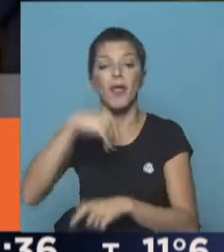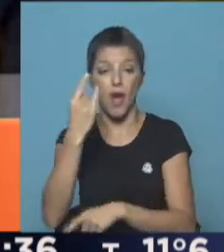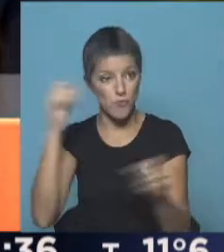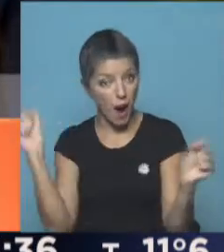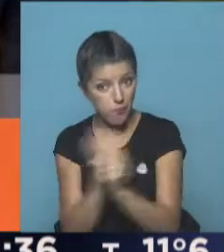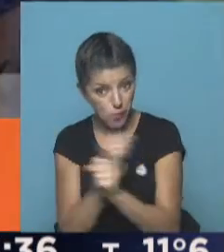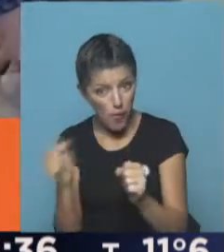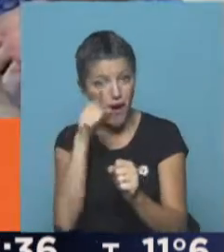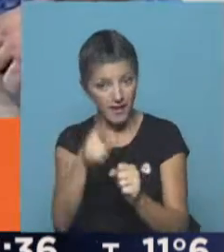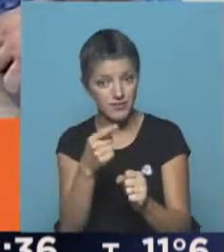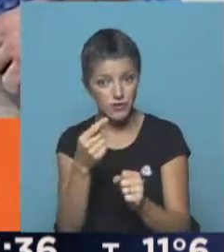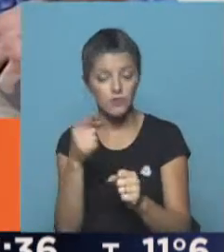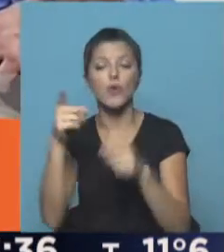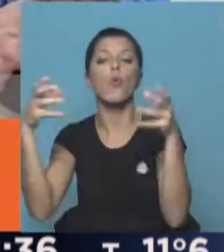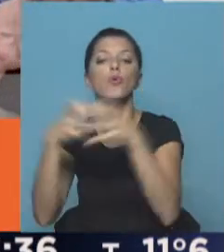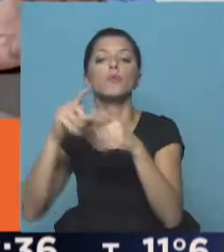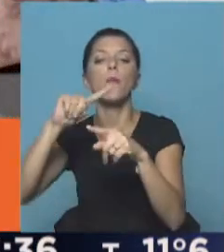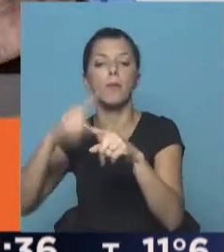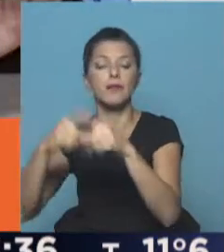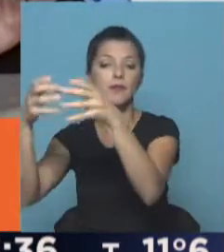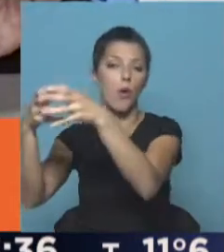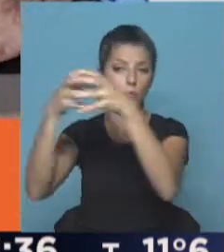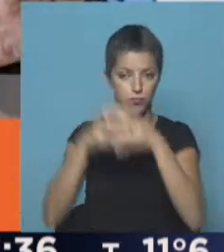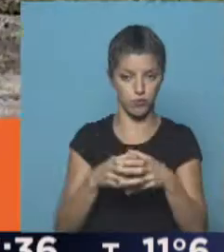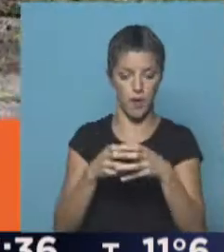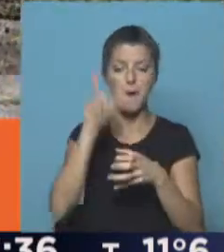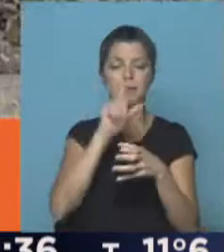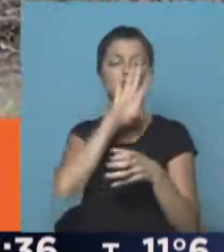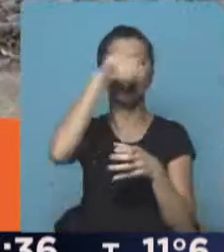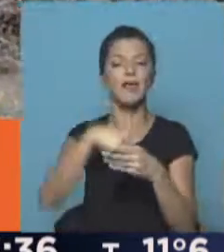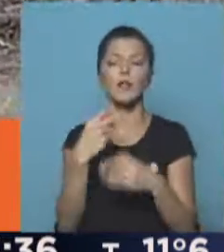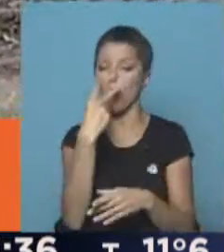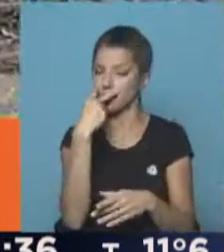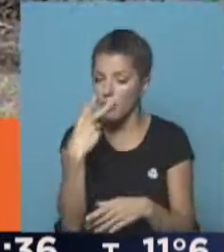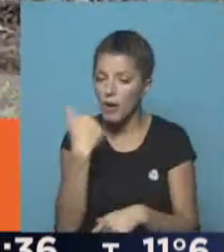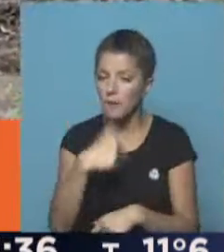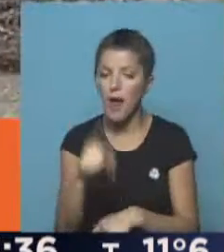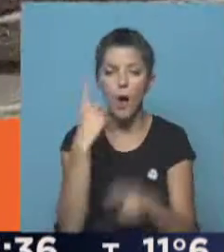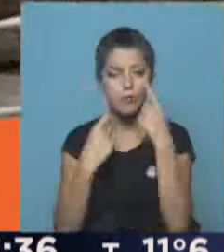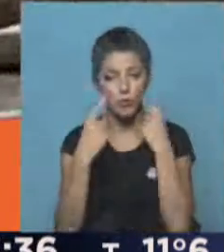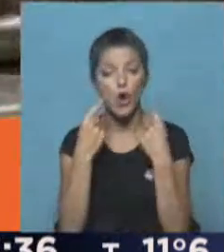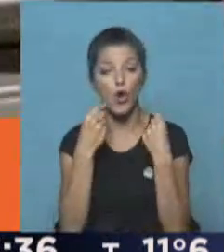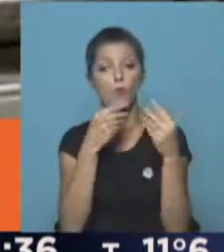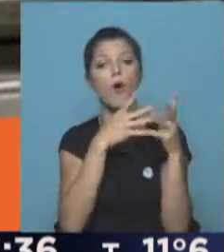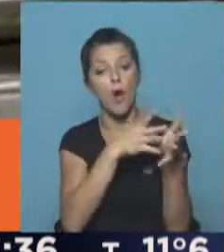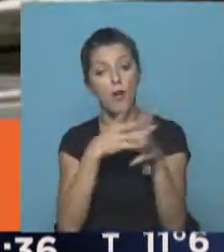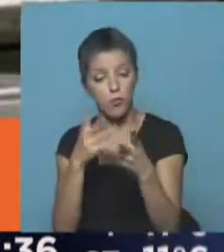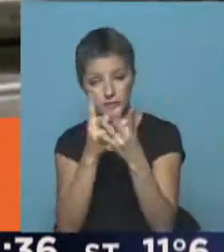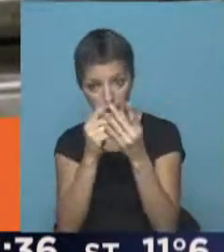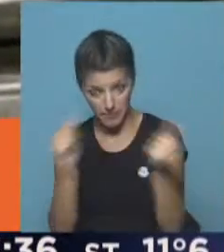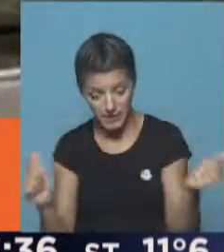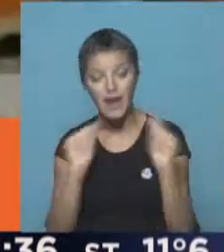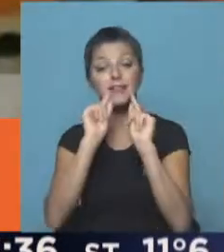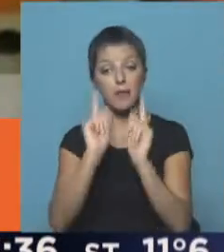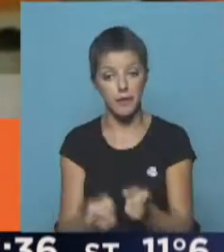envío y financiamiento de una misión política conformada por observadores, quienes monitorearán el cese al fuego bilateral y la